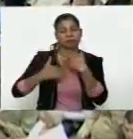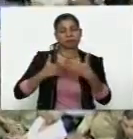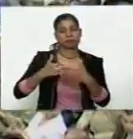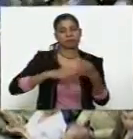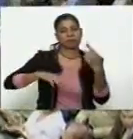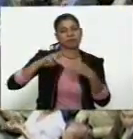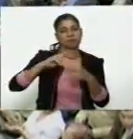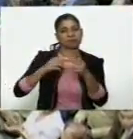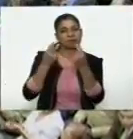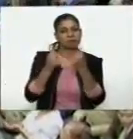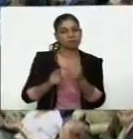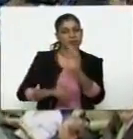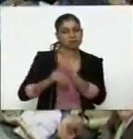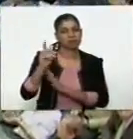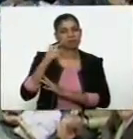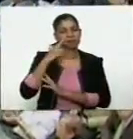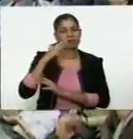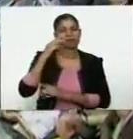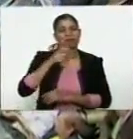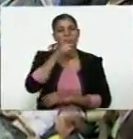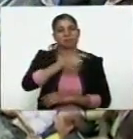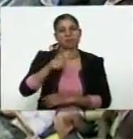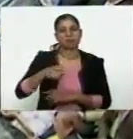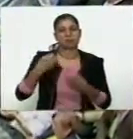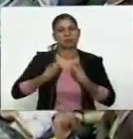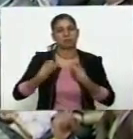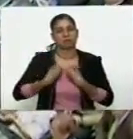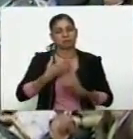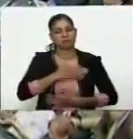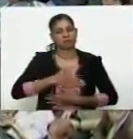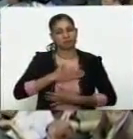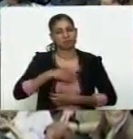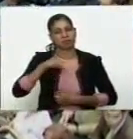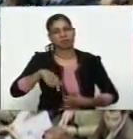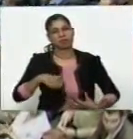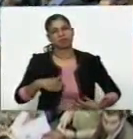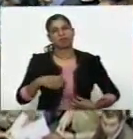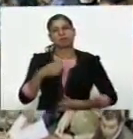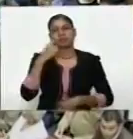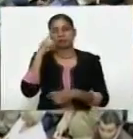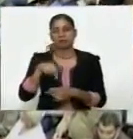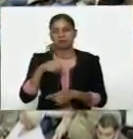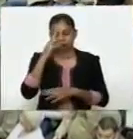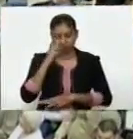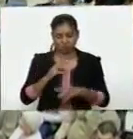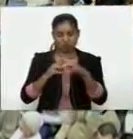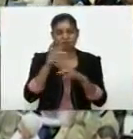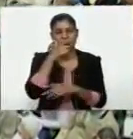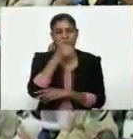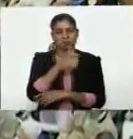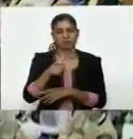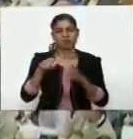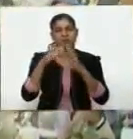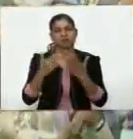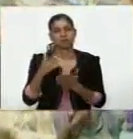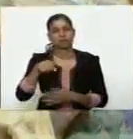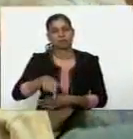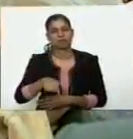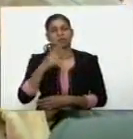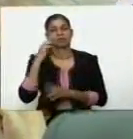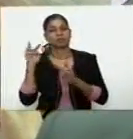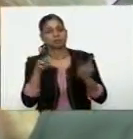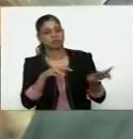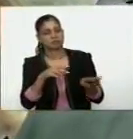revolución financiera que tribute a la calidad de vida del pueblo venezolano, pero también que tribute a la calidad de los pueblos del mundo que hoy ven